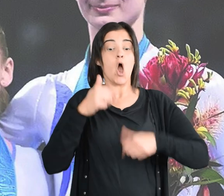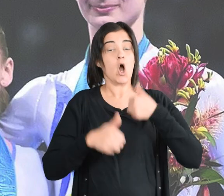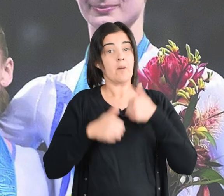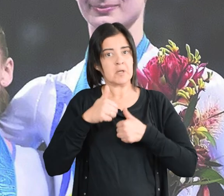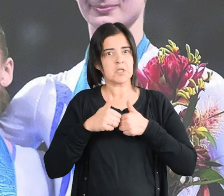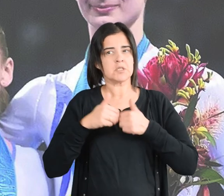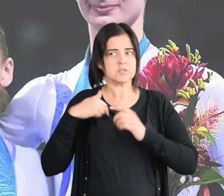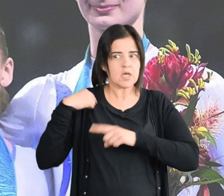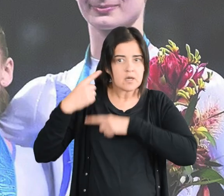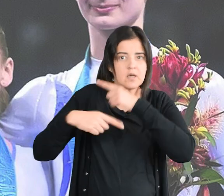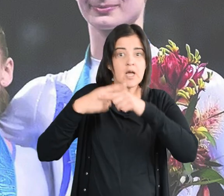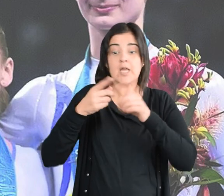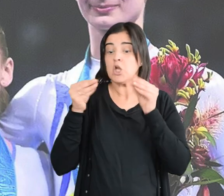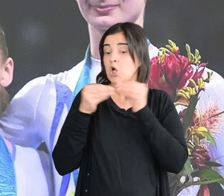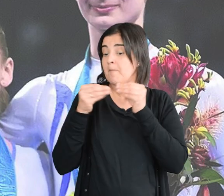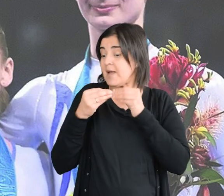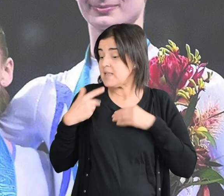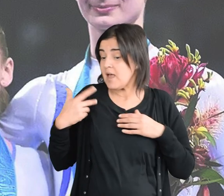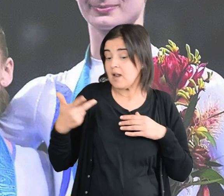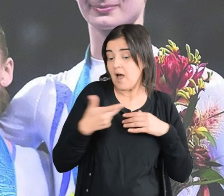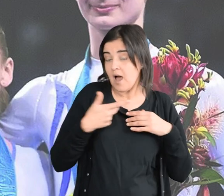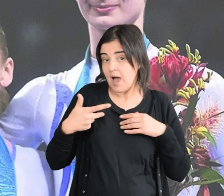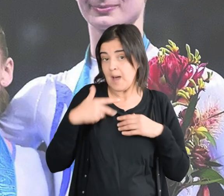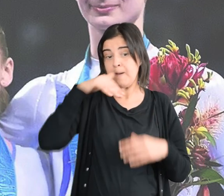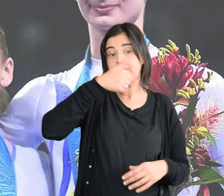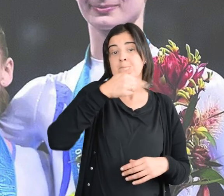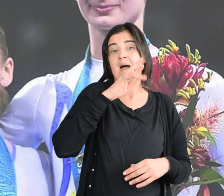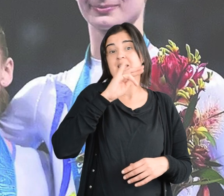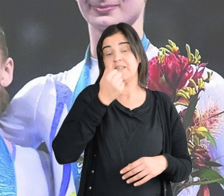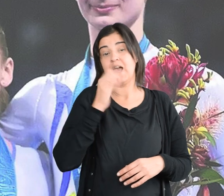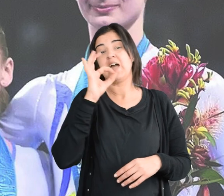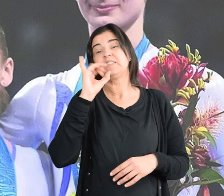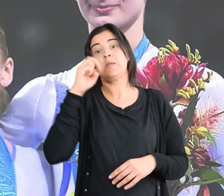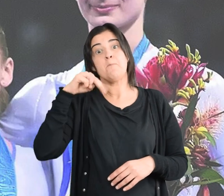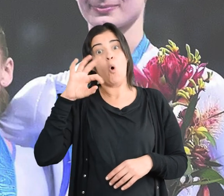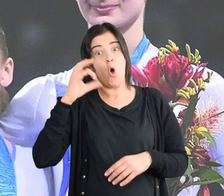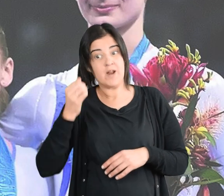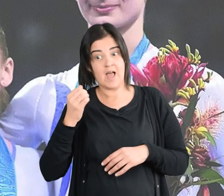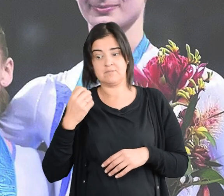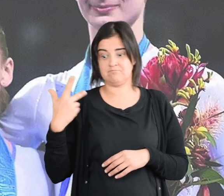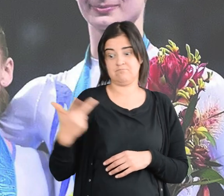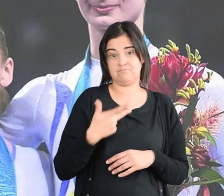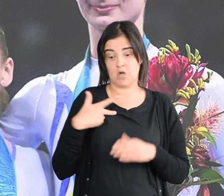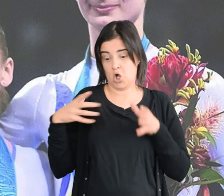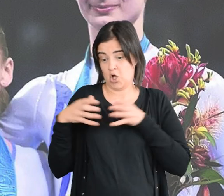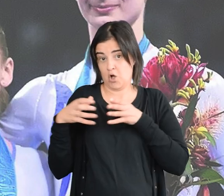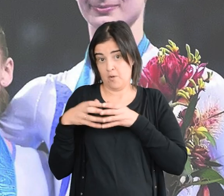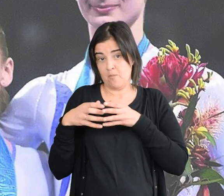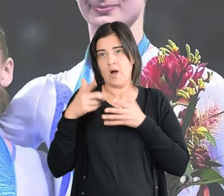la competencia avanza y junto con sus compañeras de equipo María ulaharu y Simona Maná